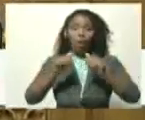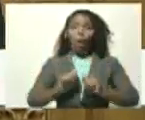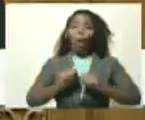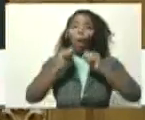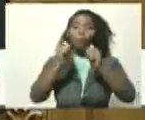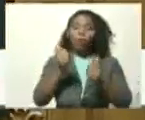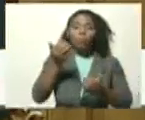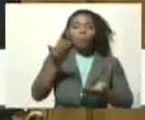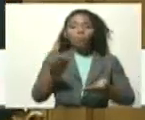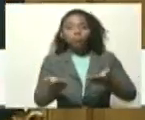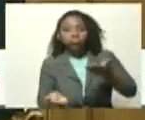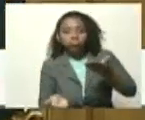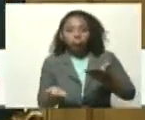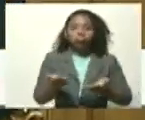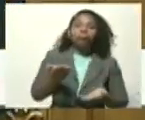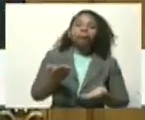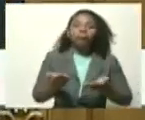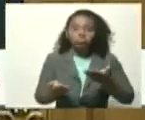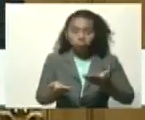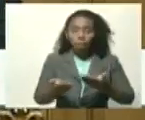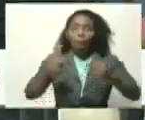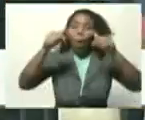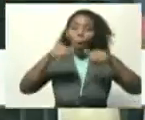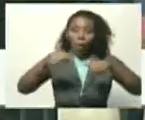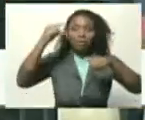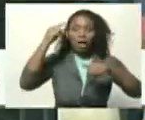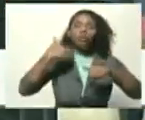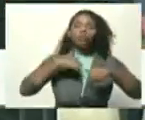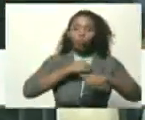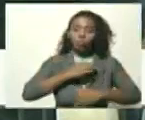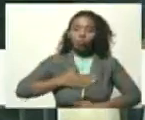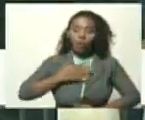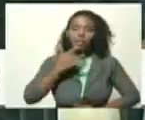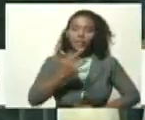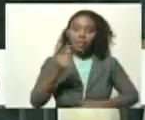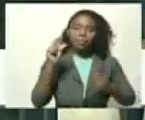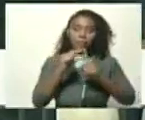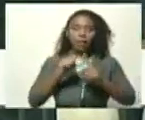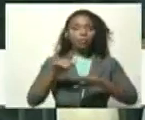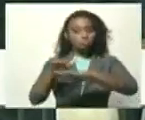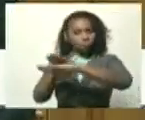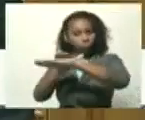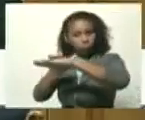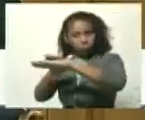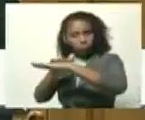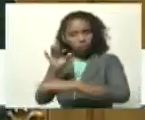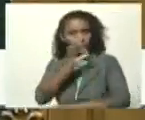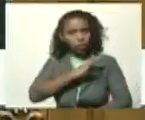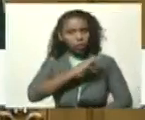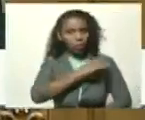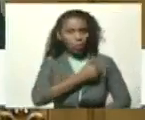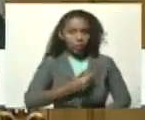la estabilización. Hoy día nosotros podemos decir, si me perdona el señor presidente